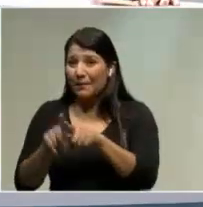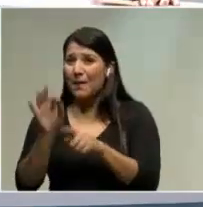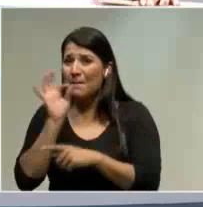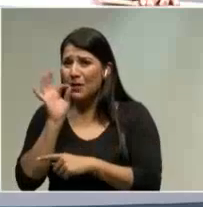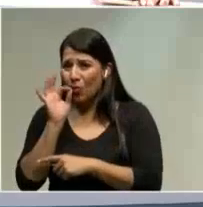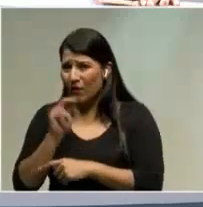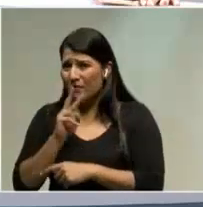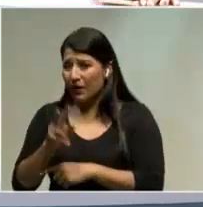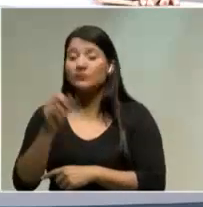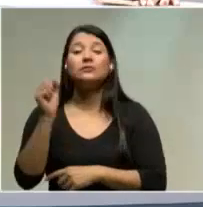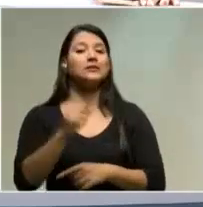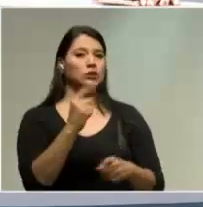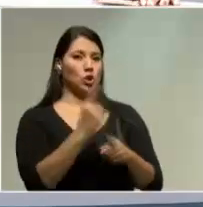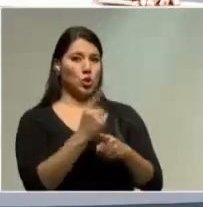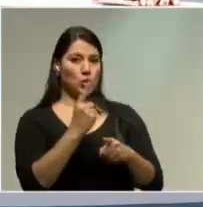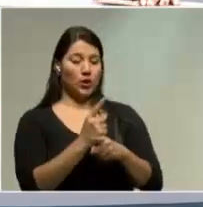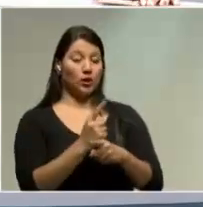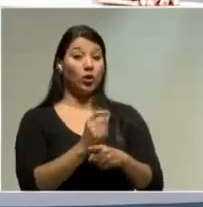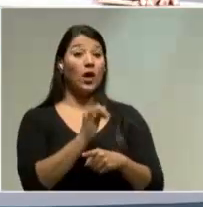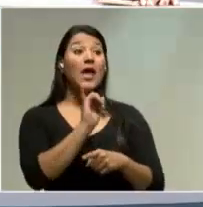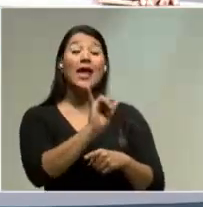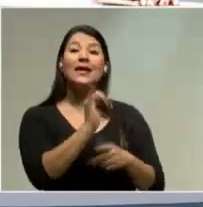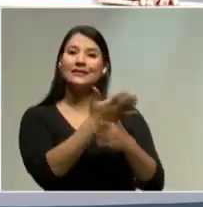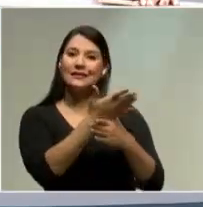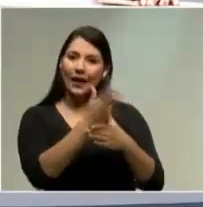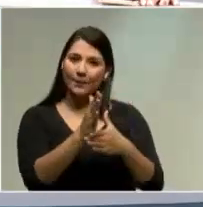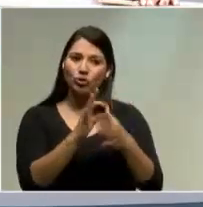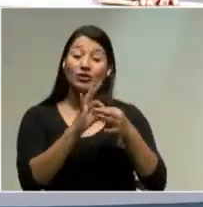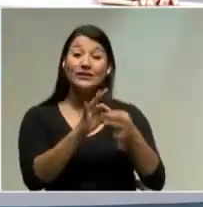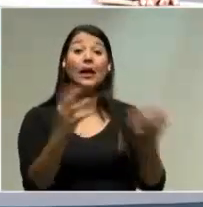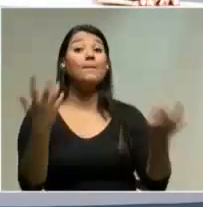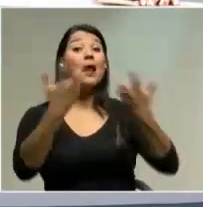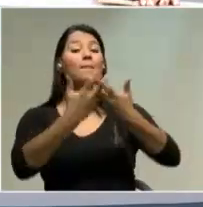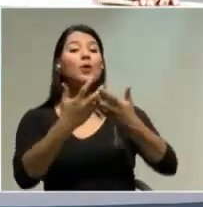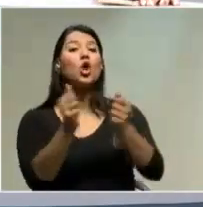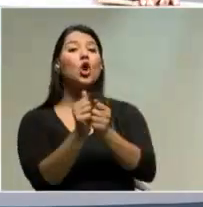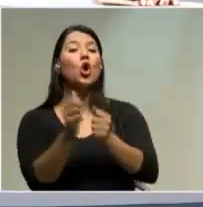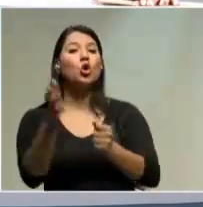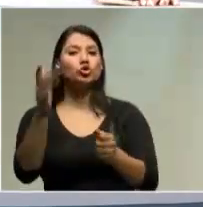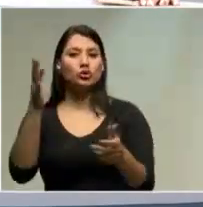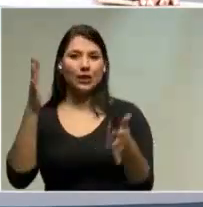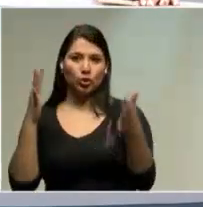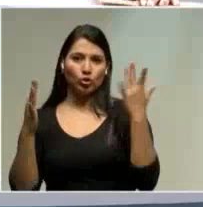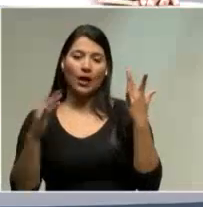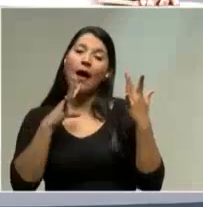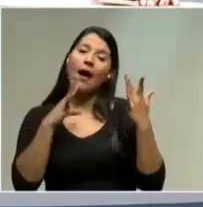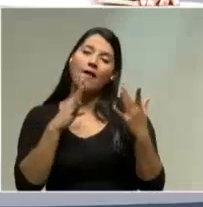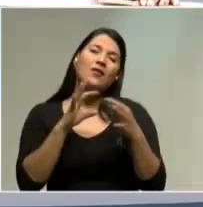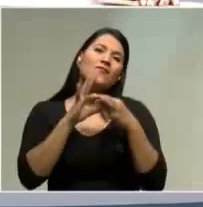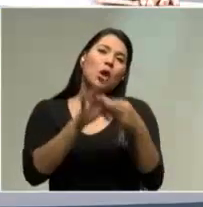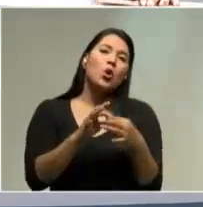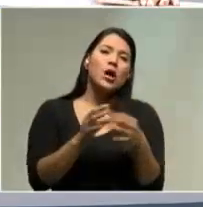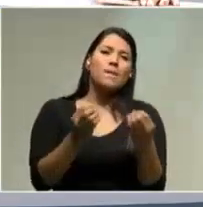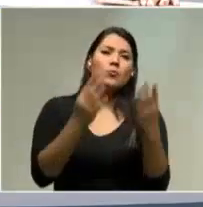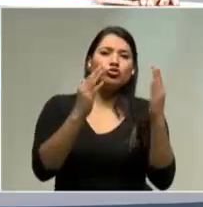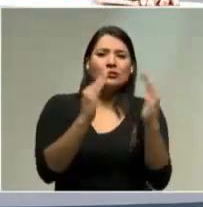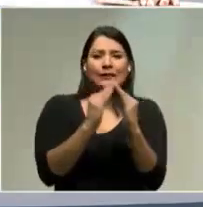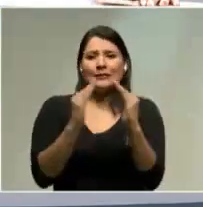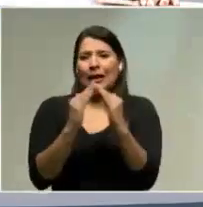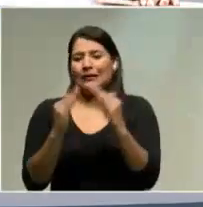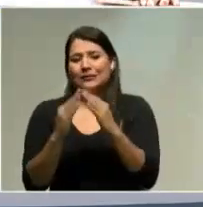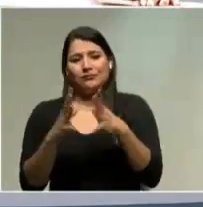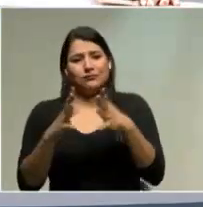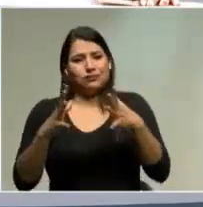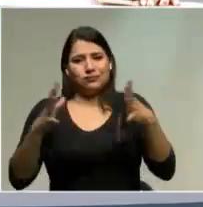correcto, don Ernesto. Este capítulo, la armonía con la naturaleza, aparte de hablar del crecimiento desmedido que están teniendo